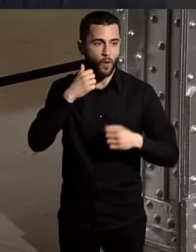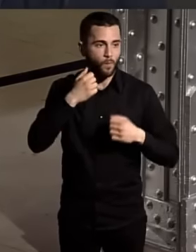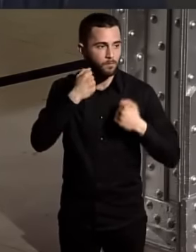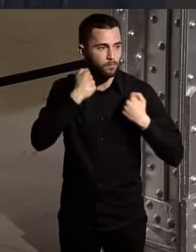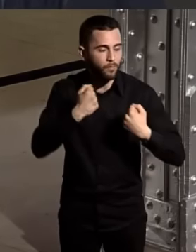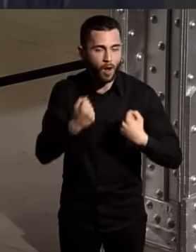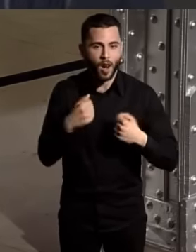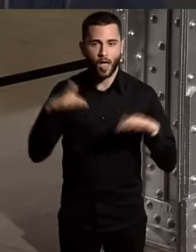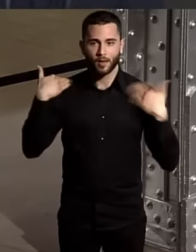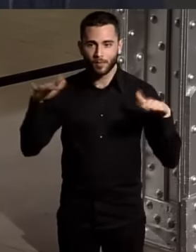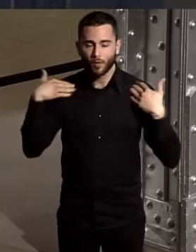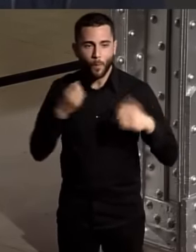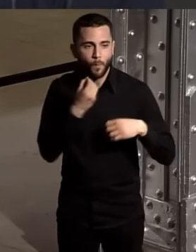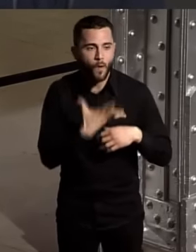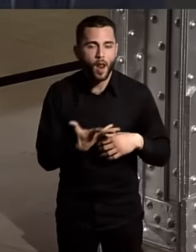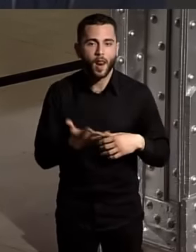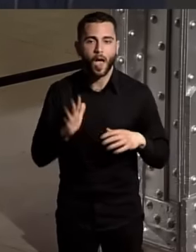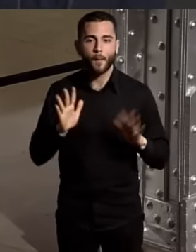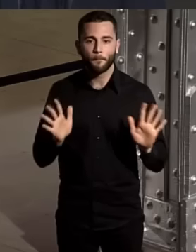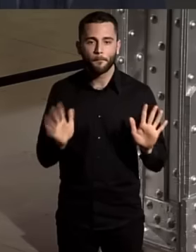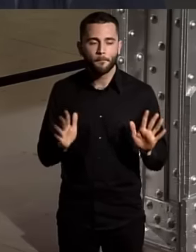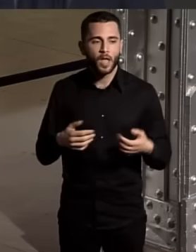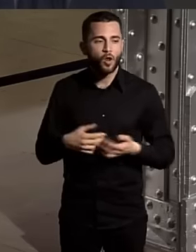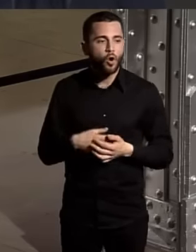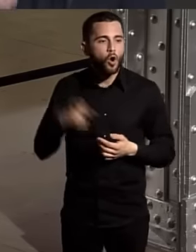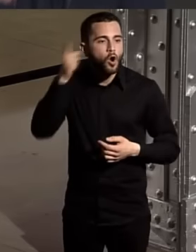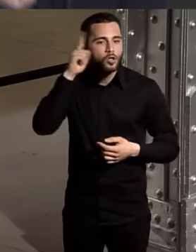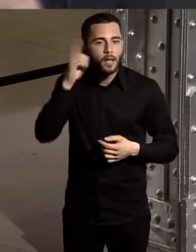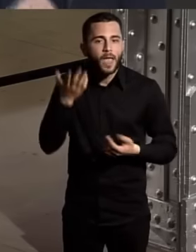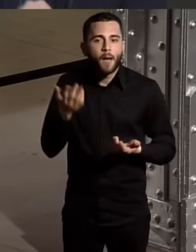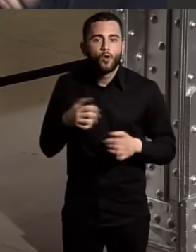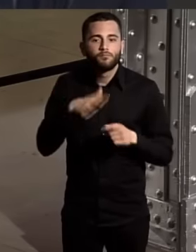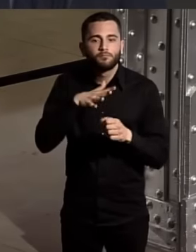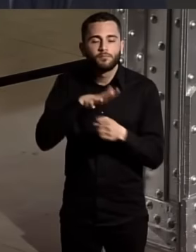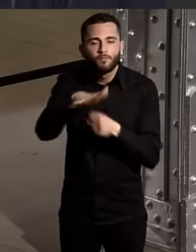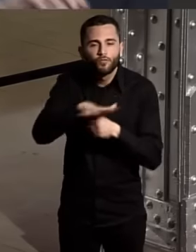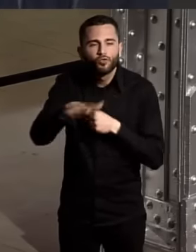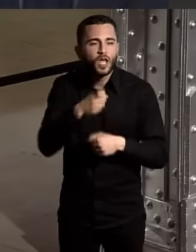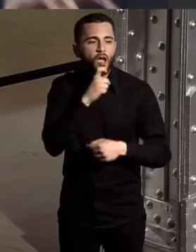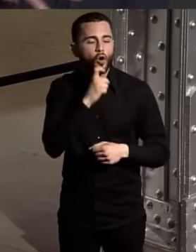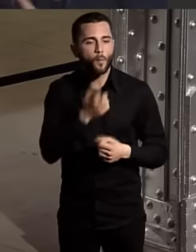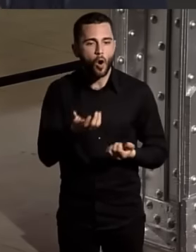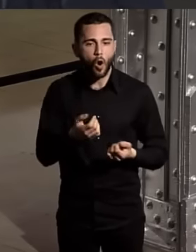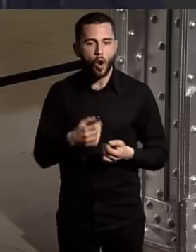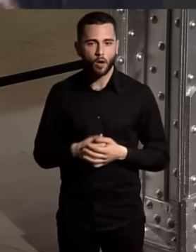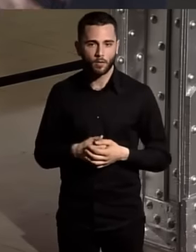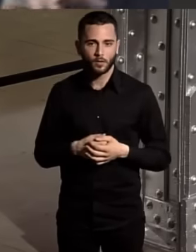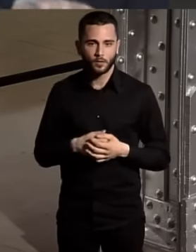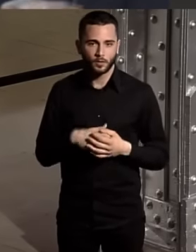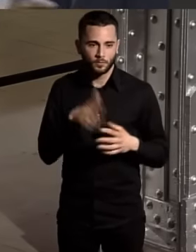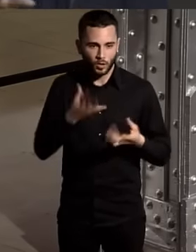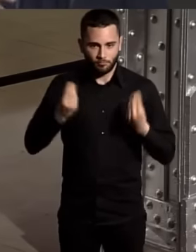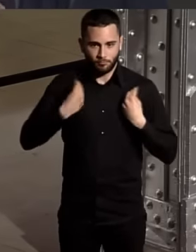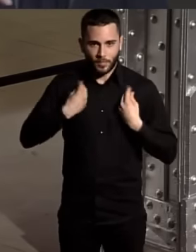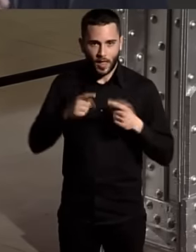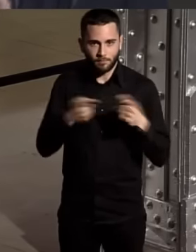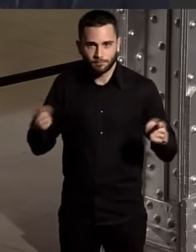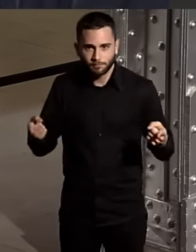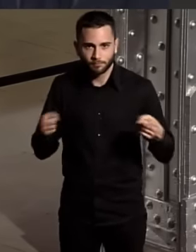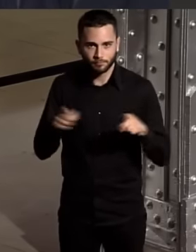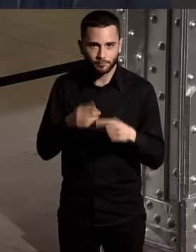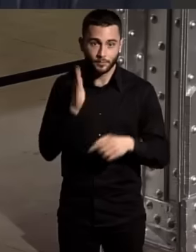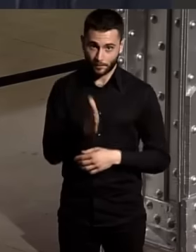ejercicio debe de ser bueno pero no teníamos constancia de que estaban influyendo positivamente sobre estos relojes no moleculares no que pueden ser los